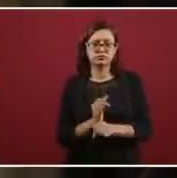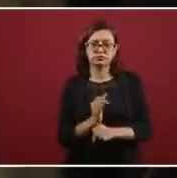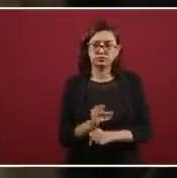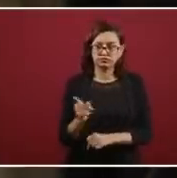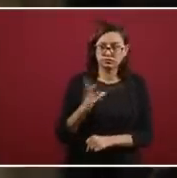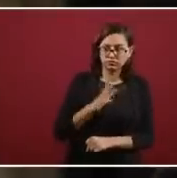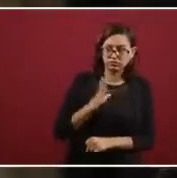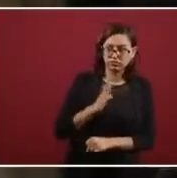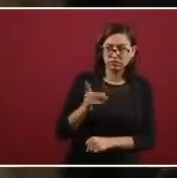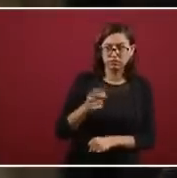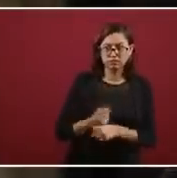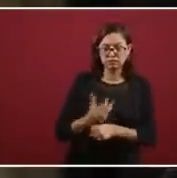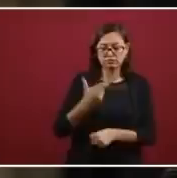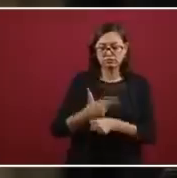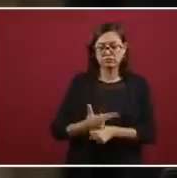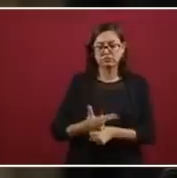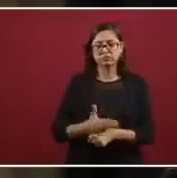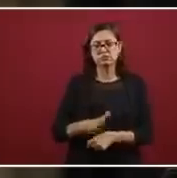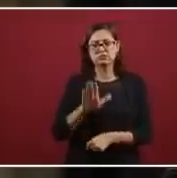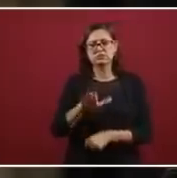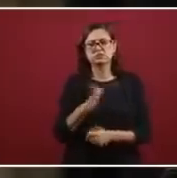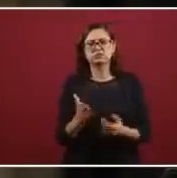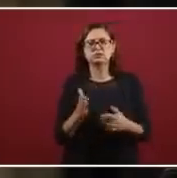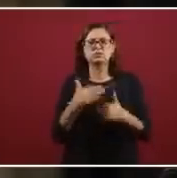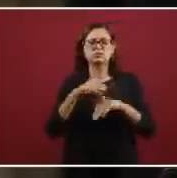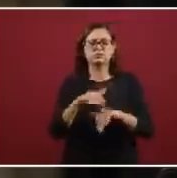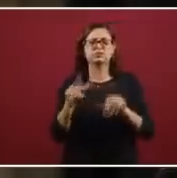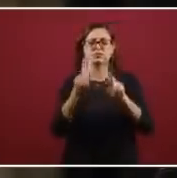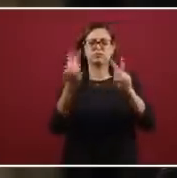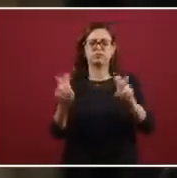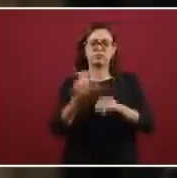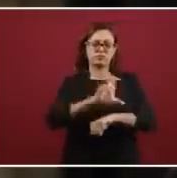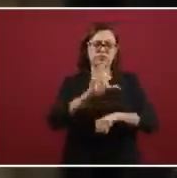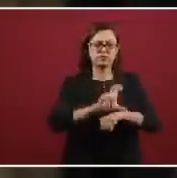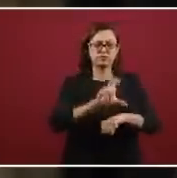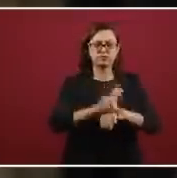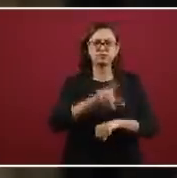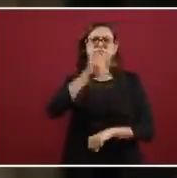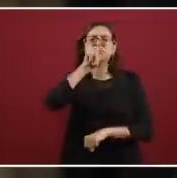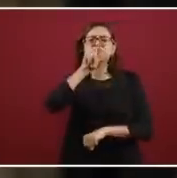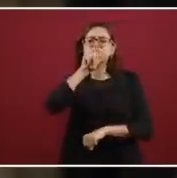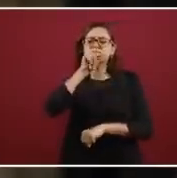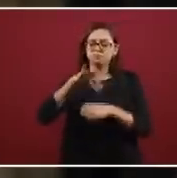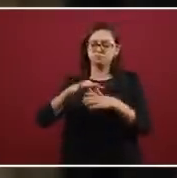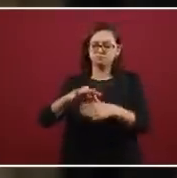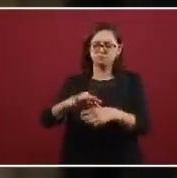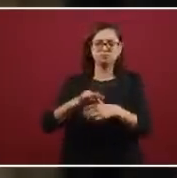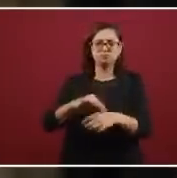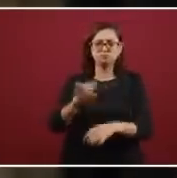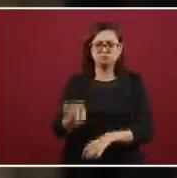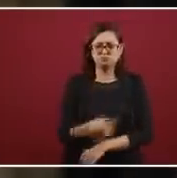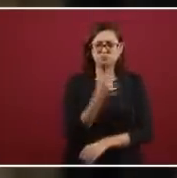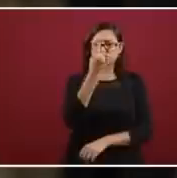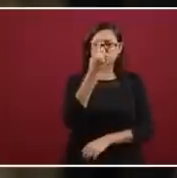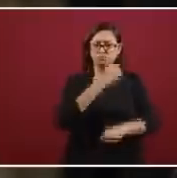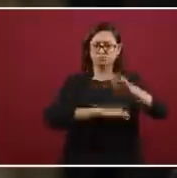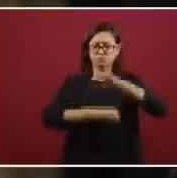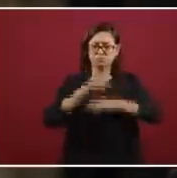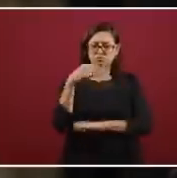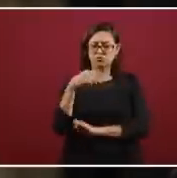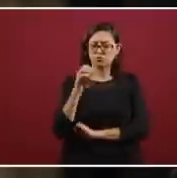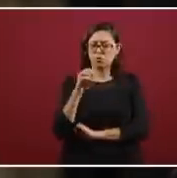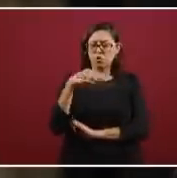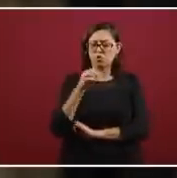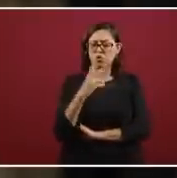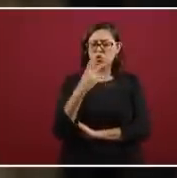aprovechar. ¿Cómo frenar los monopolios de huevo, de pollo y de carne? Miles de niños y adultos han dejado